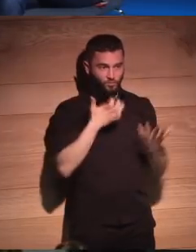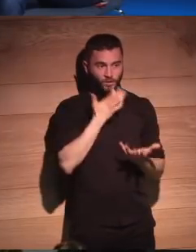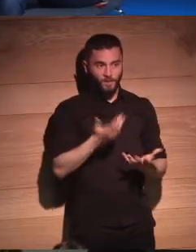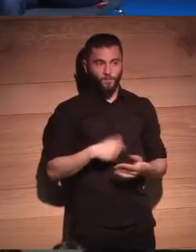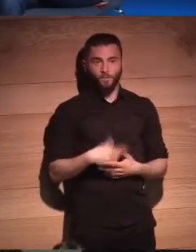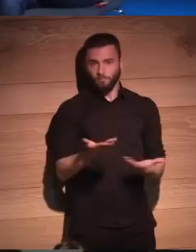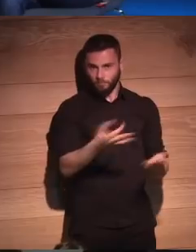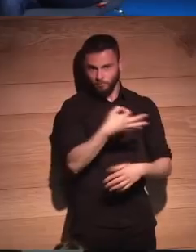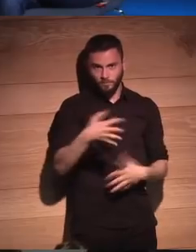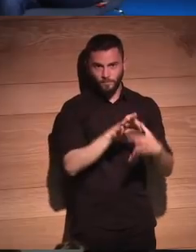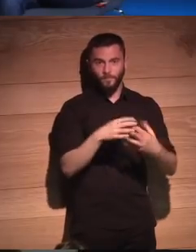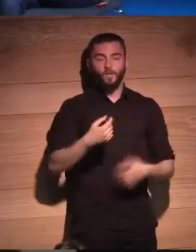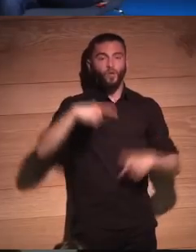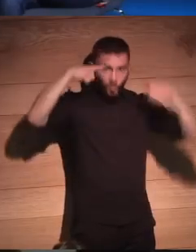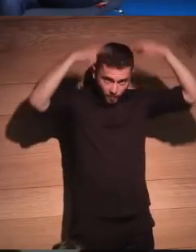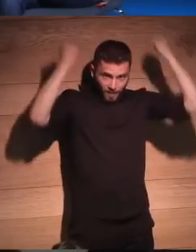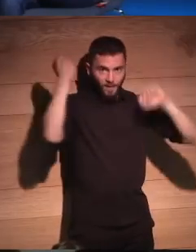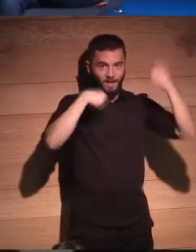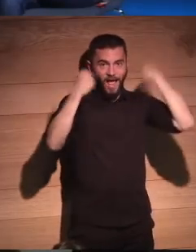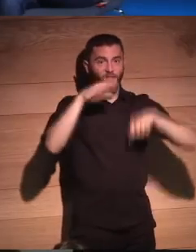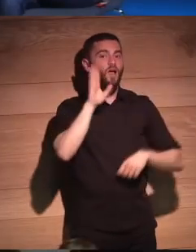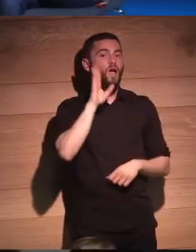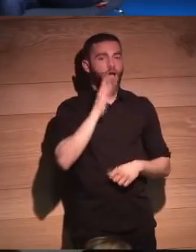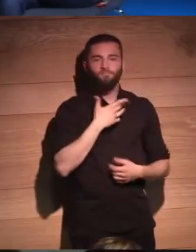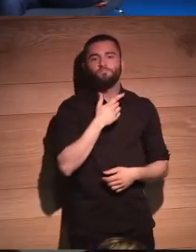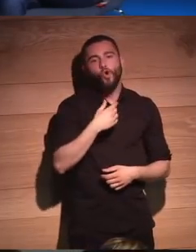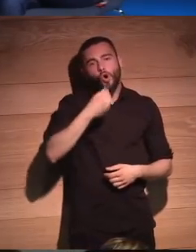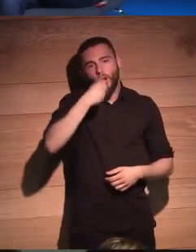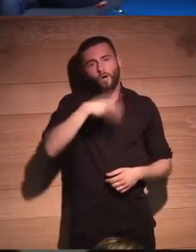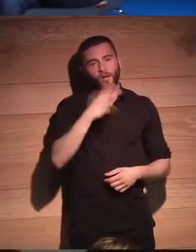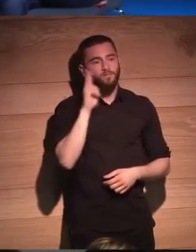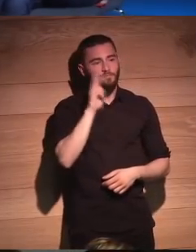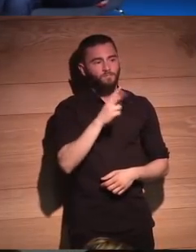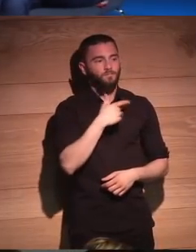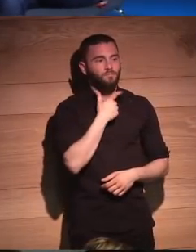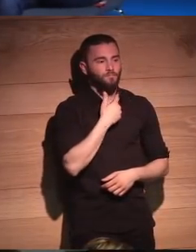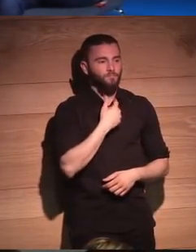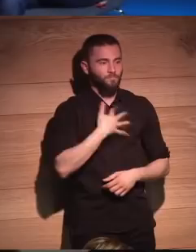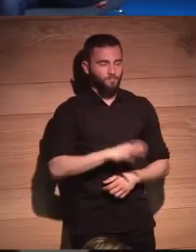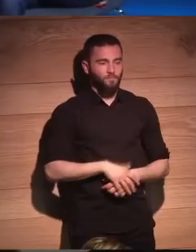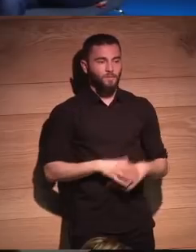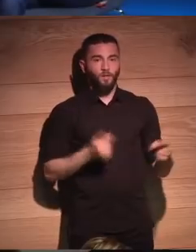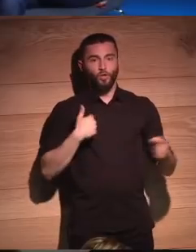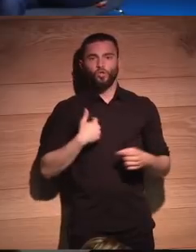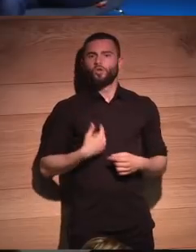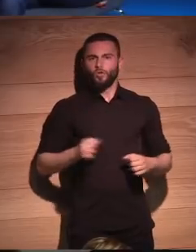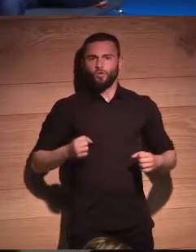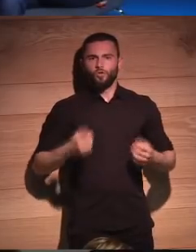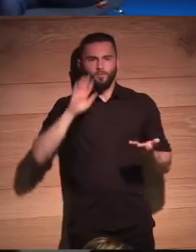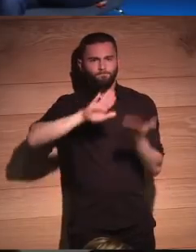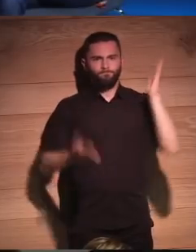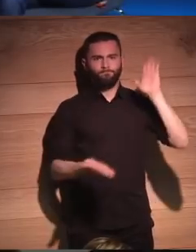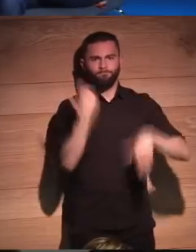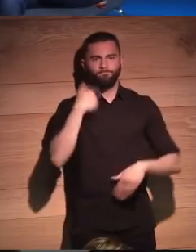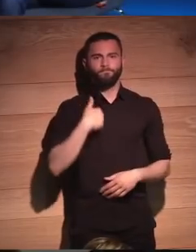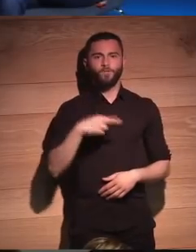hubiera gustado ver un Batman de aquellos años con estos actores. Pues Fernando. yo me voy a tirar a la piscina Venga, y voy dale. a decir que mi Batman favorito del cine ¿Quién